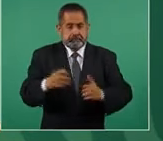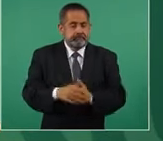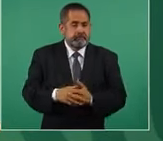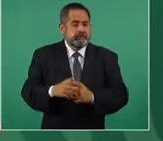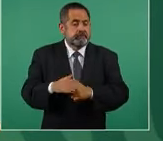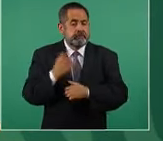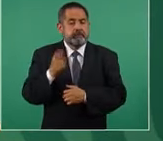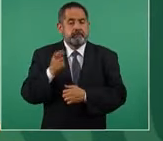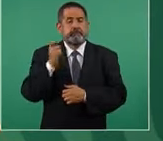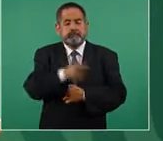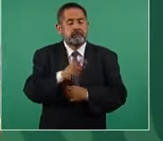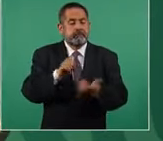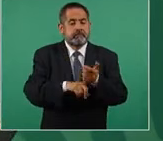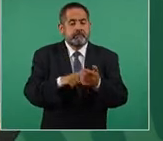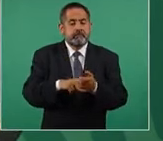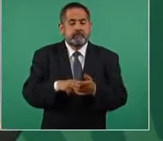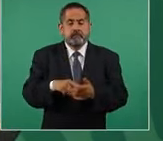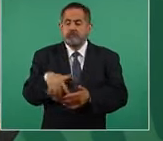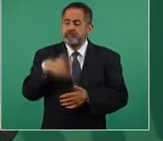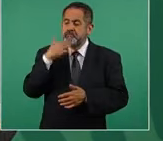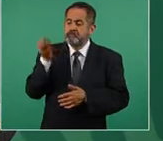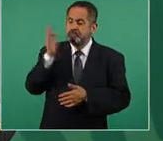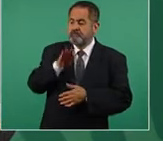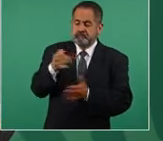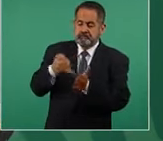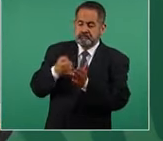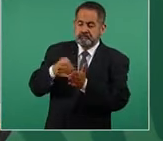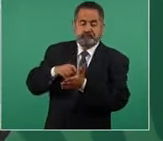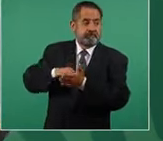porque se trata de una defraudación fiscal.